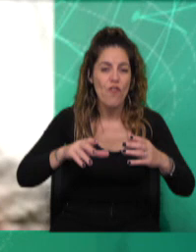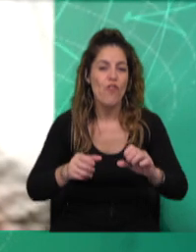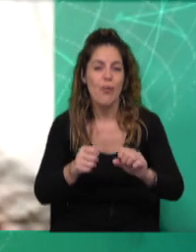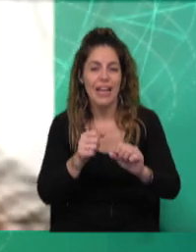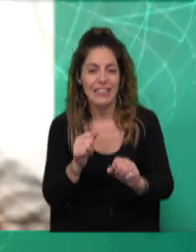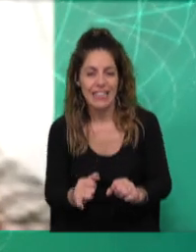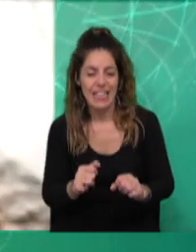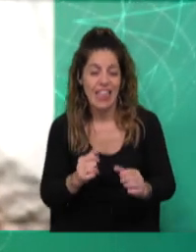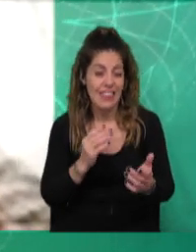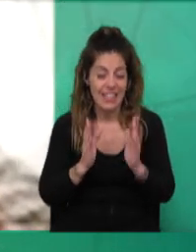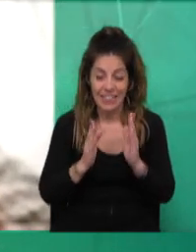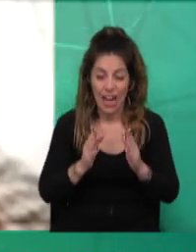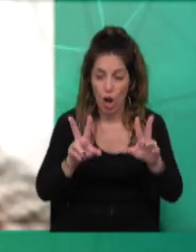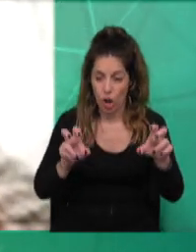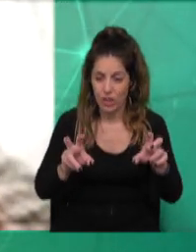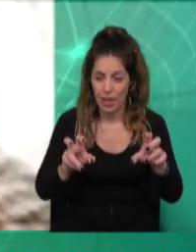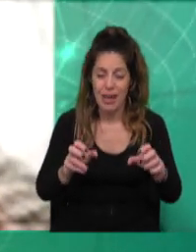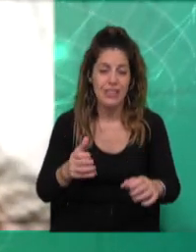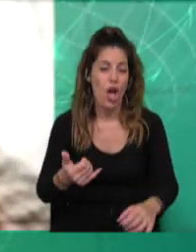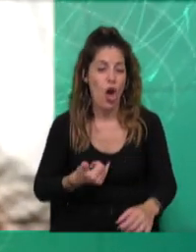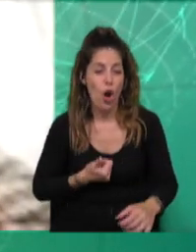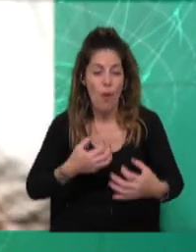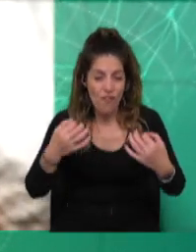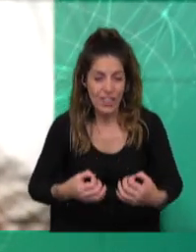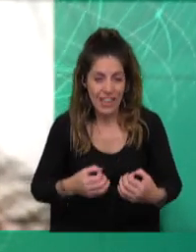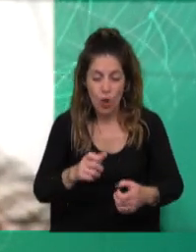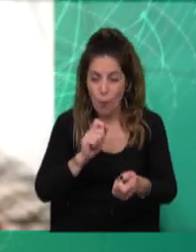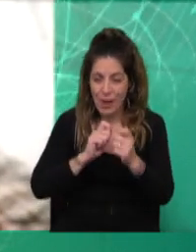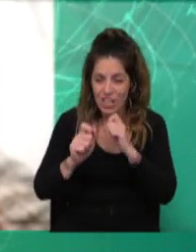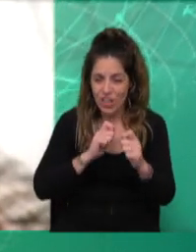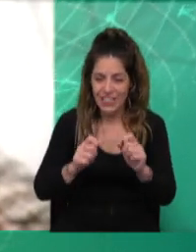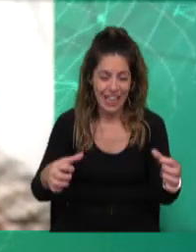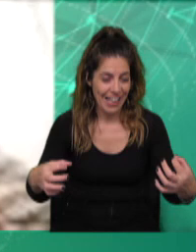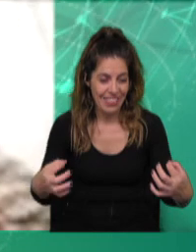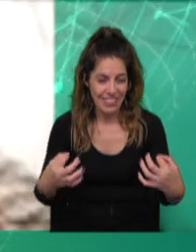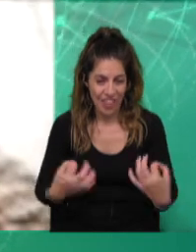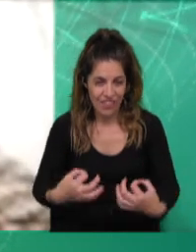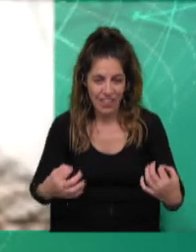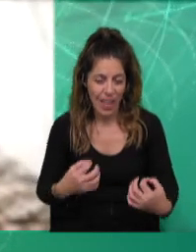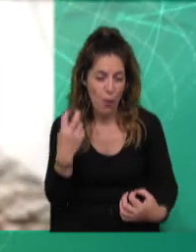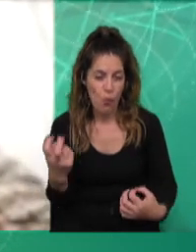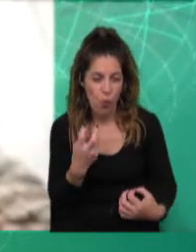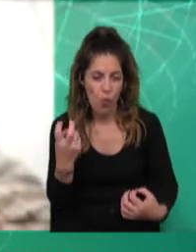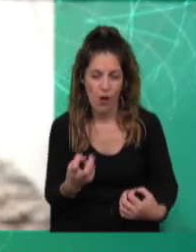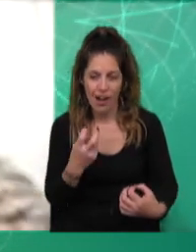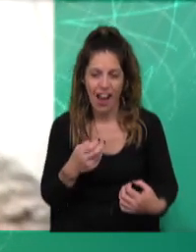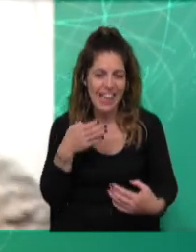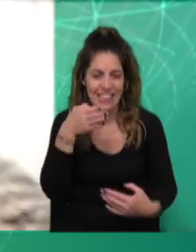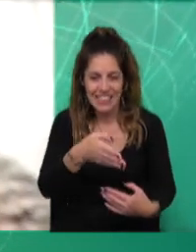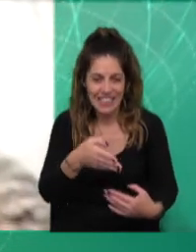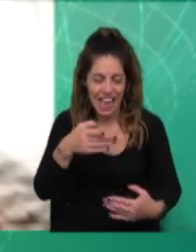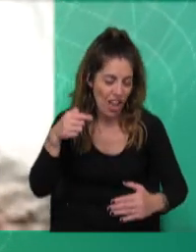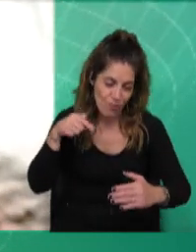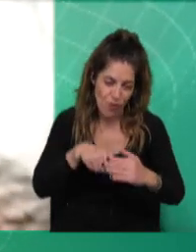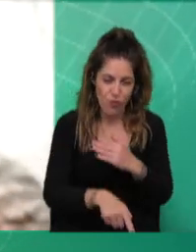de de tratar los temas es como de bien como de un periodista que que realmente intenta Buscar como ir hasta los confines de